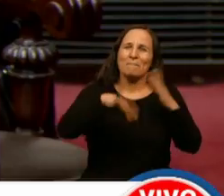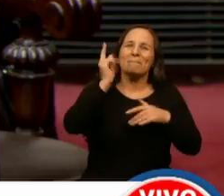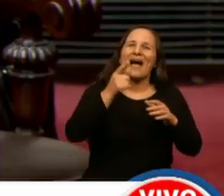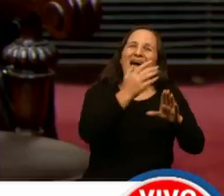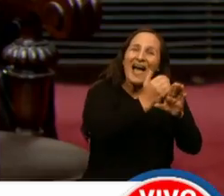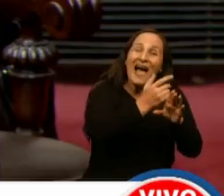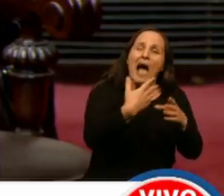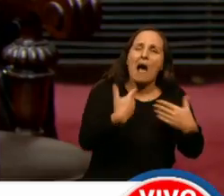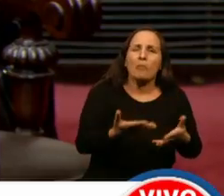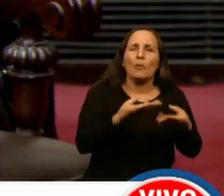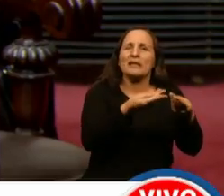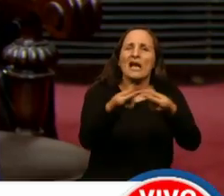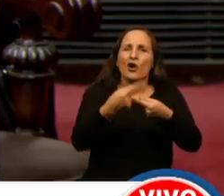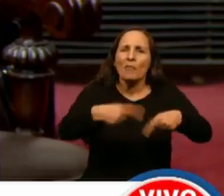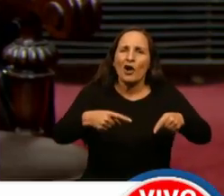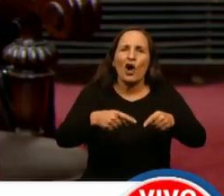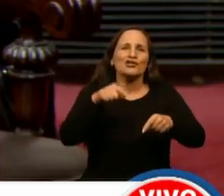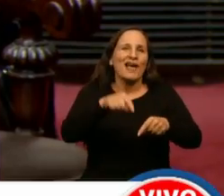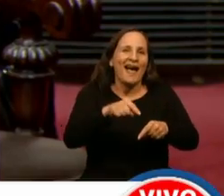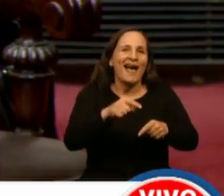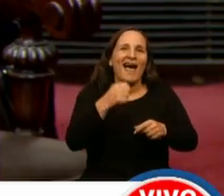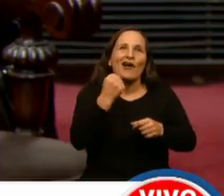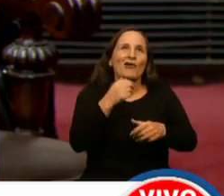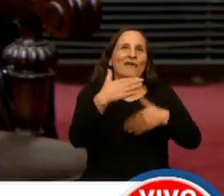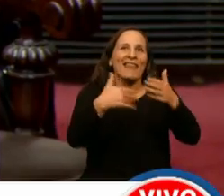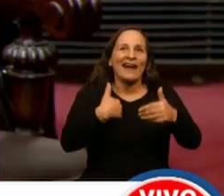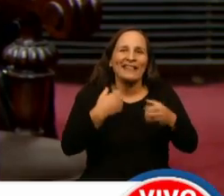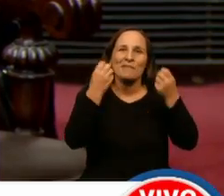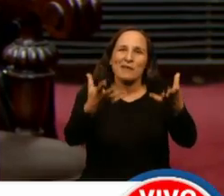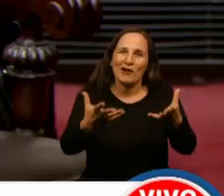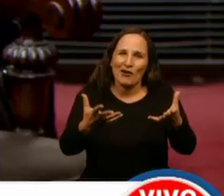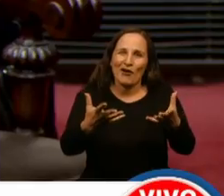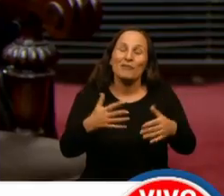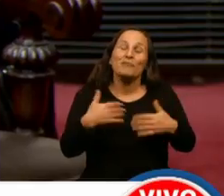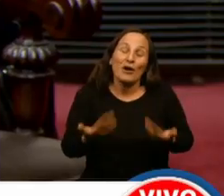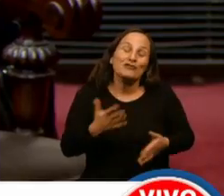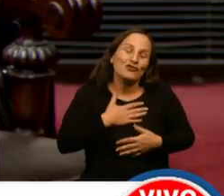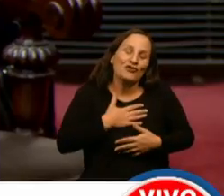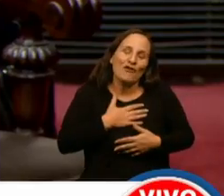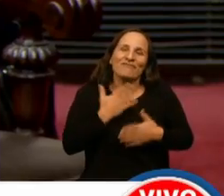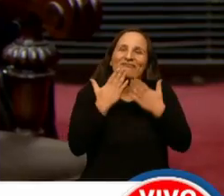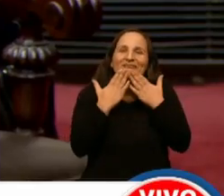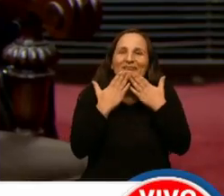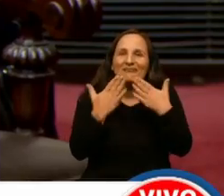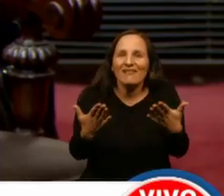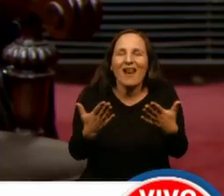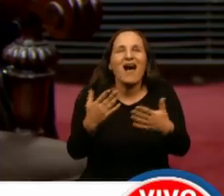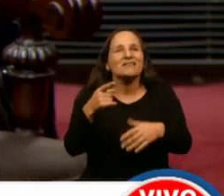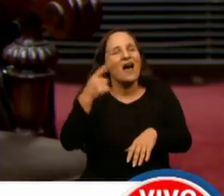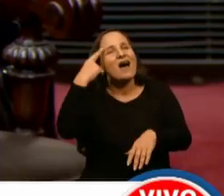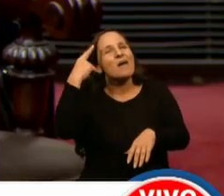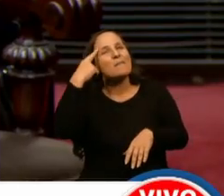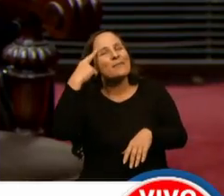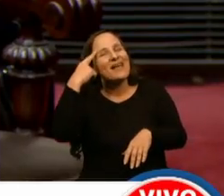la rueda del país por eso este es un círculo virtuoso en la cual yo destacó agradezco de que se haya pensado